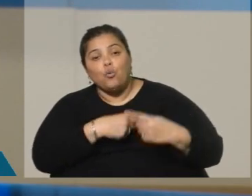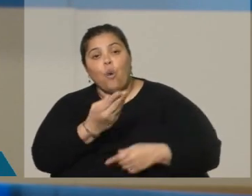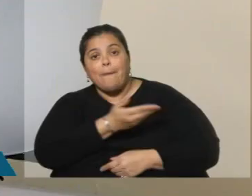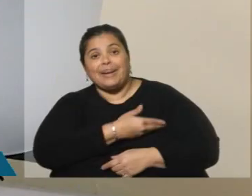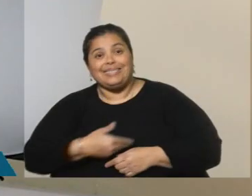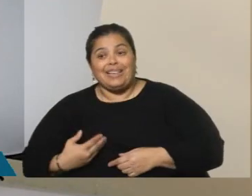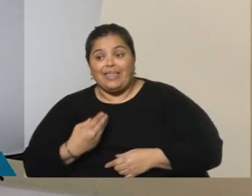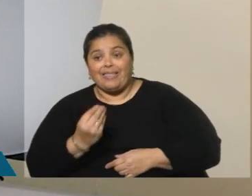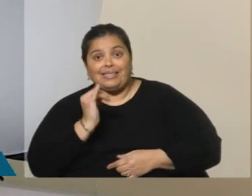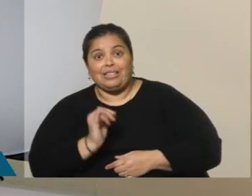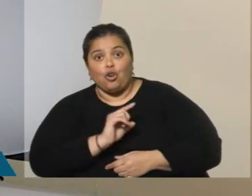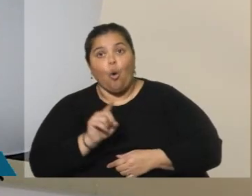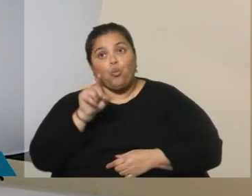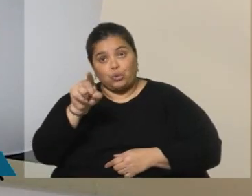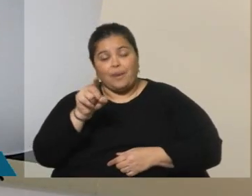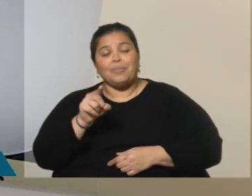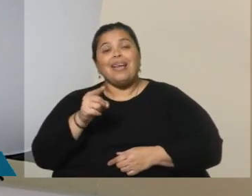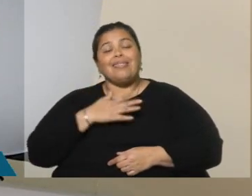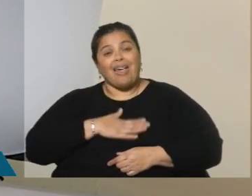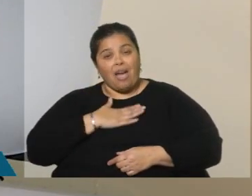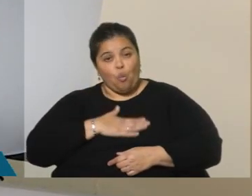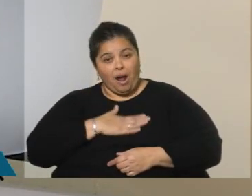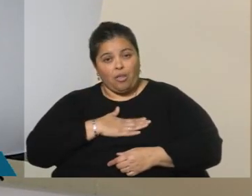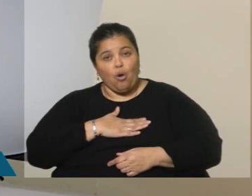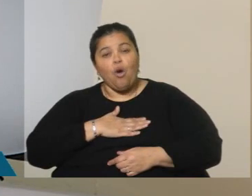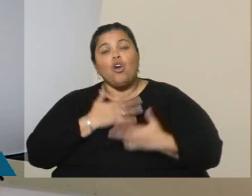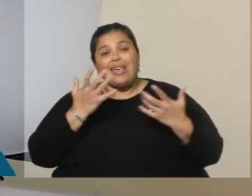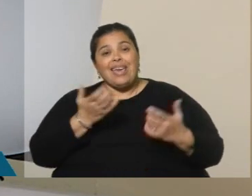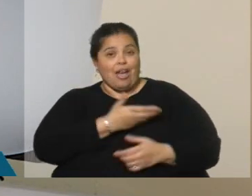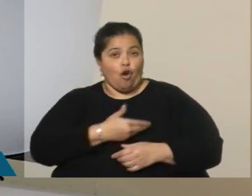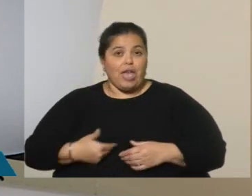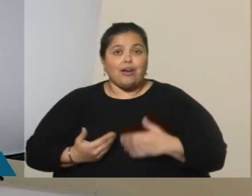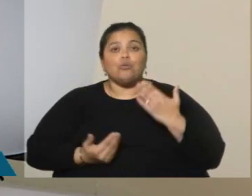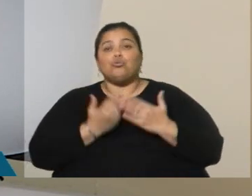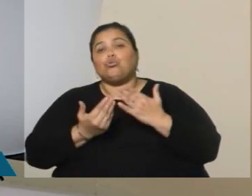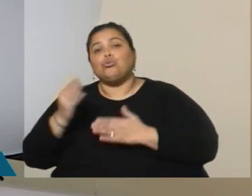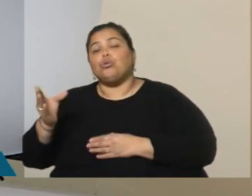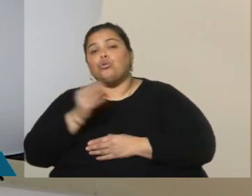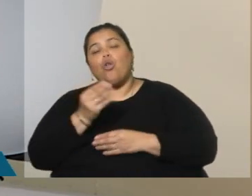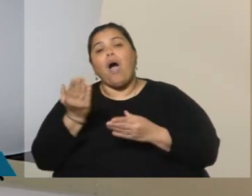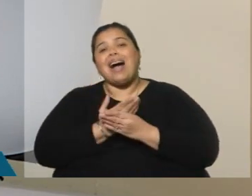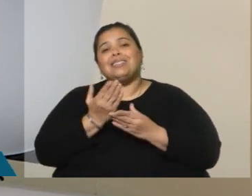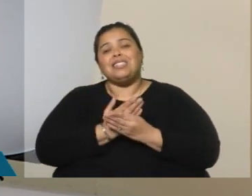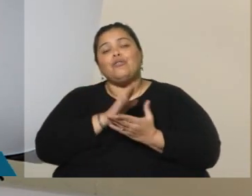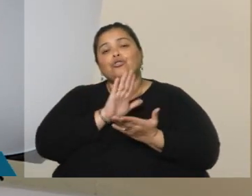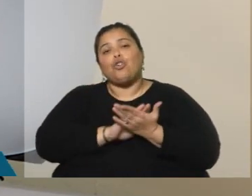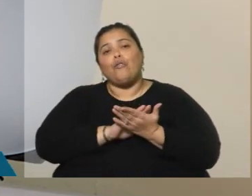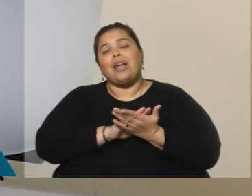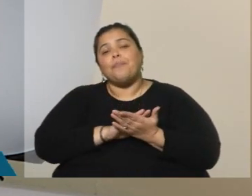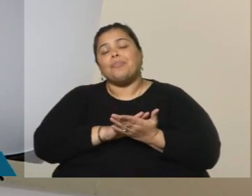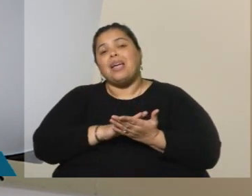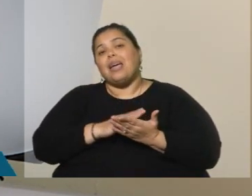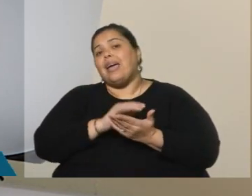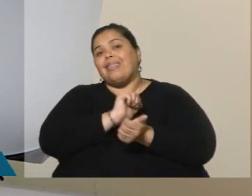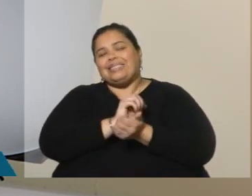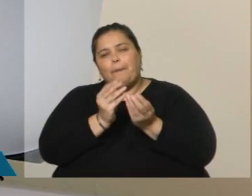un un sí un no está de acuerdo con que se publiquen lo quiere hacer este gobierno publicar todos los archivos que se tienen publicarlos para que toda la población tenga